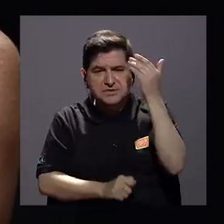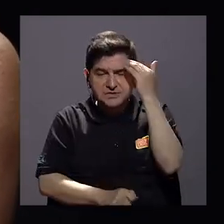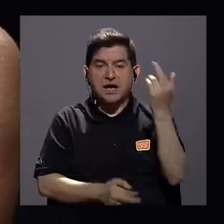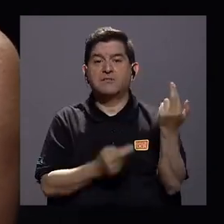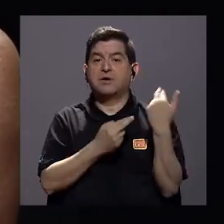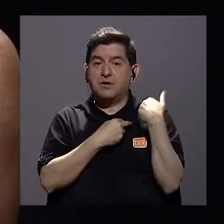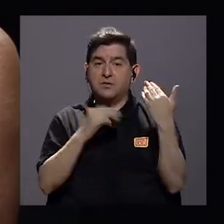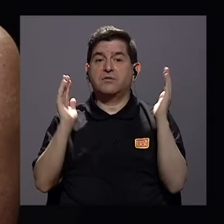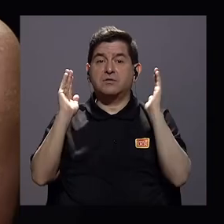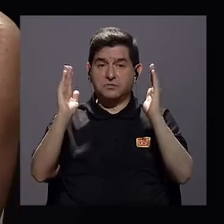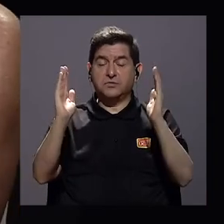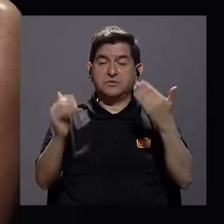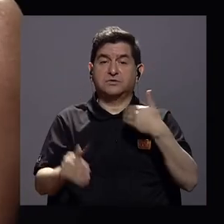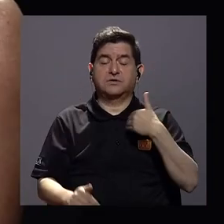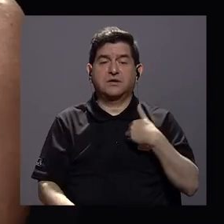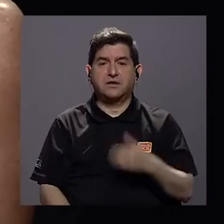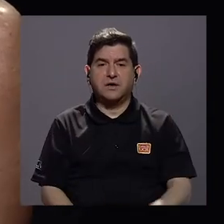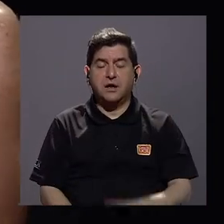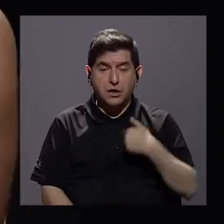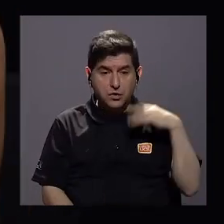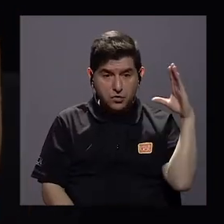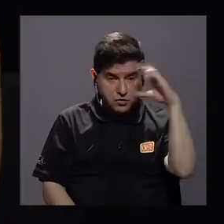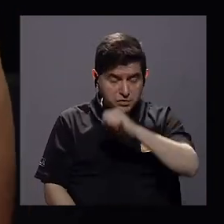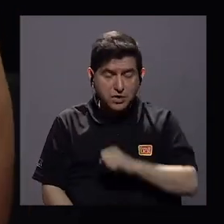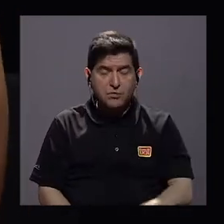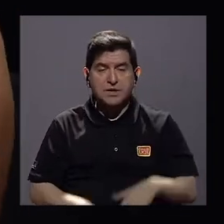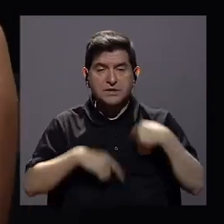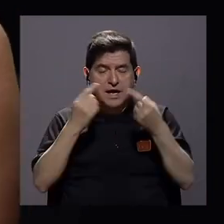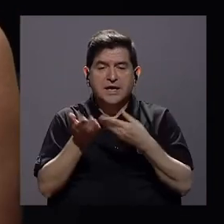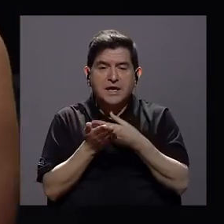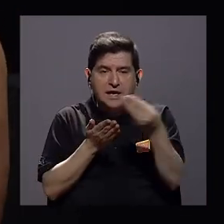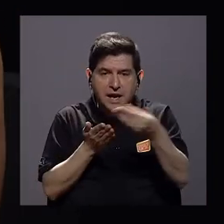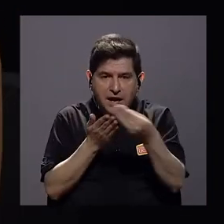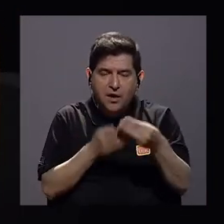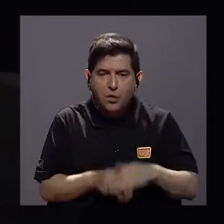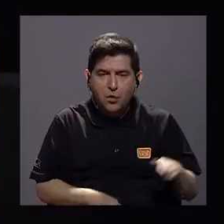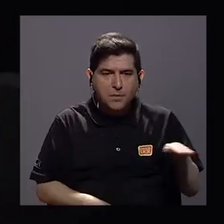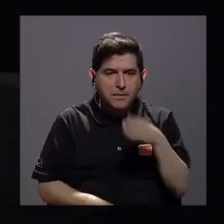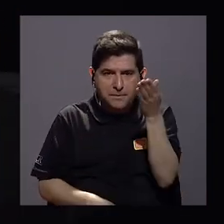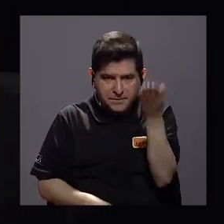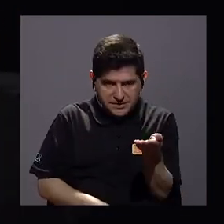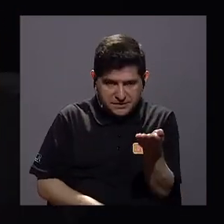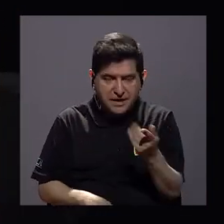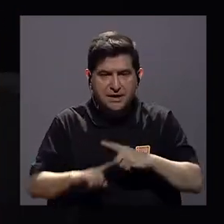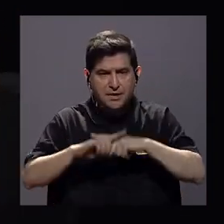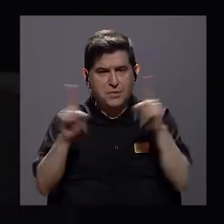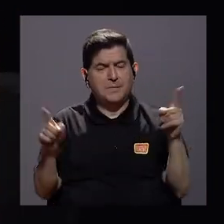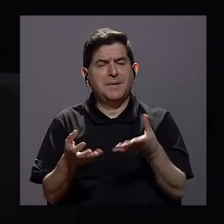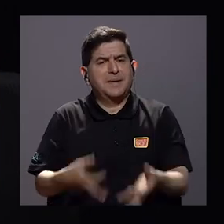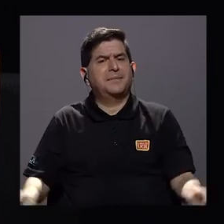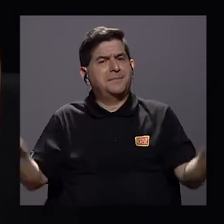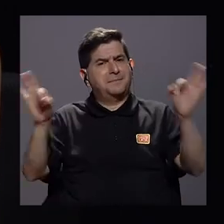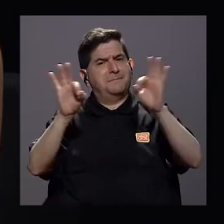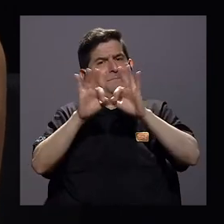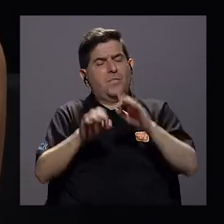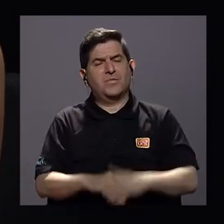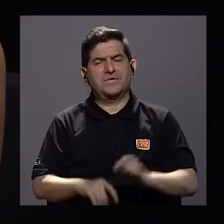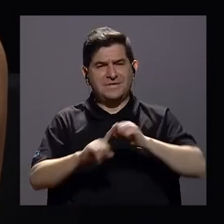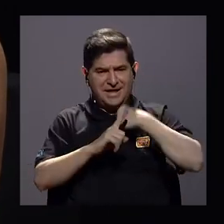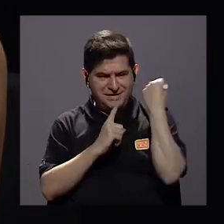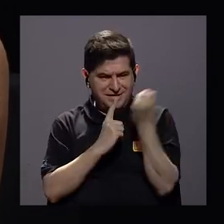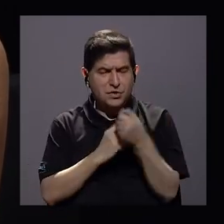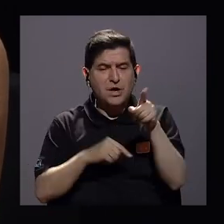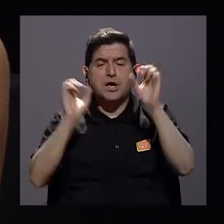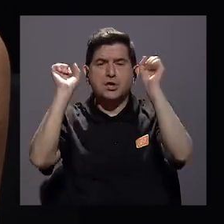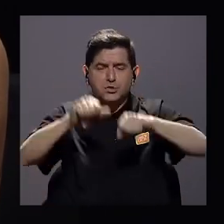enorme responsabilidad. Mm. Y uno lo ha visto donde va a comprar el pescadito, ahí está, ¿verdad? Mm. Pero es muy importante darles las condiciones para